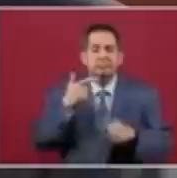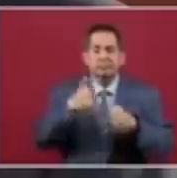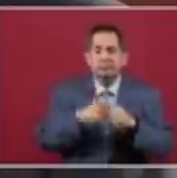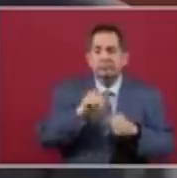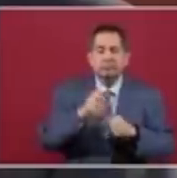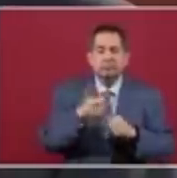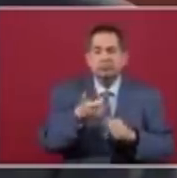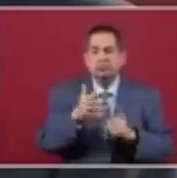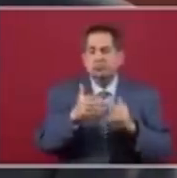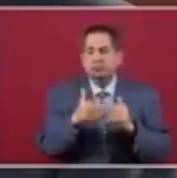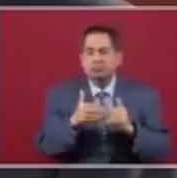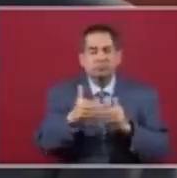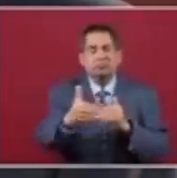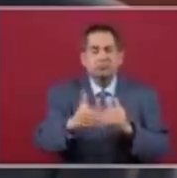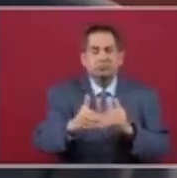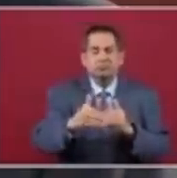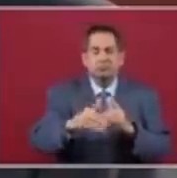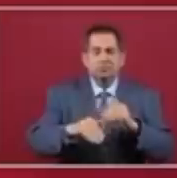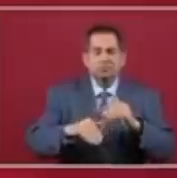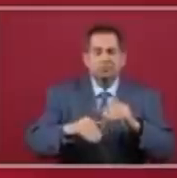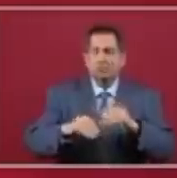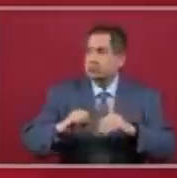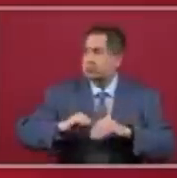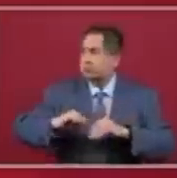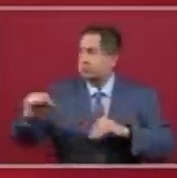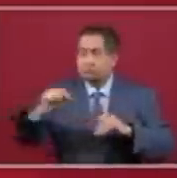va a aumentar arriba de la inflación,